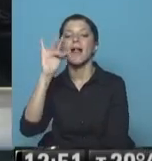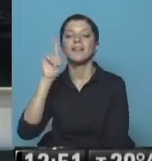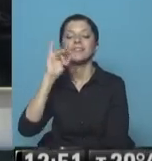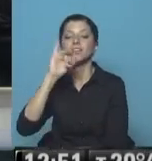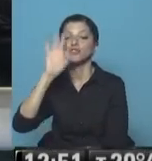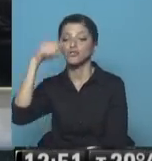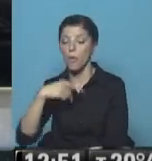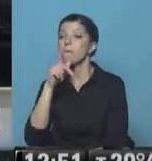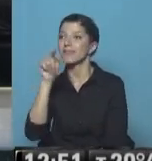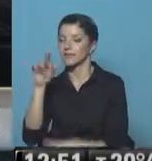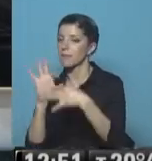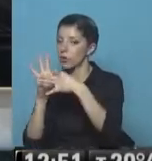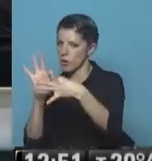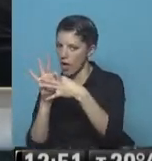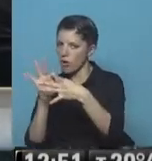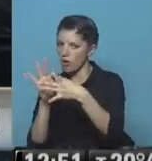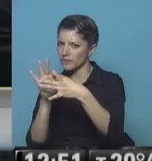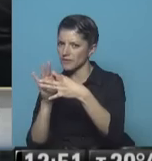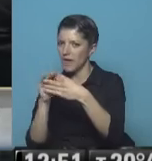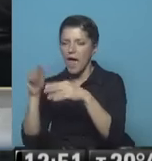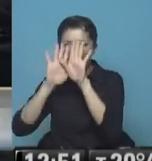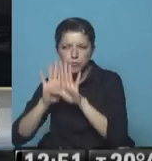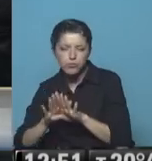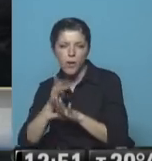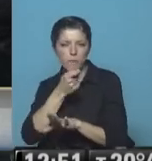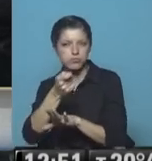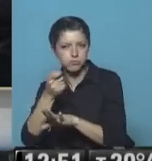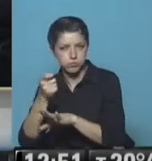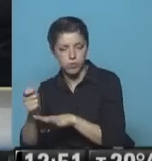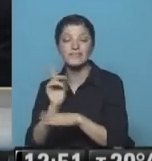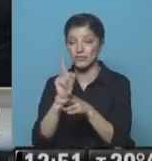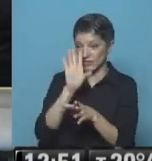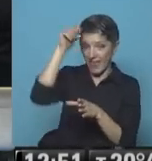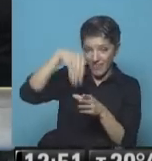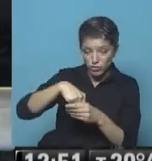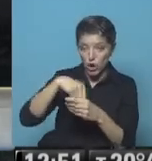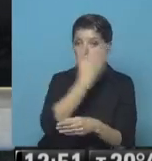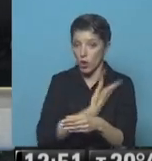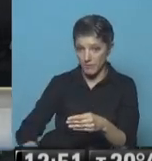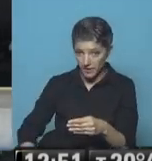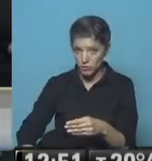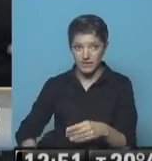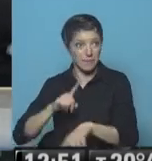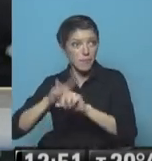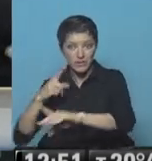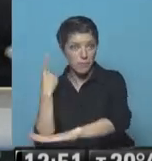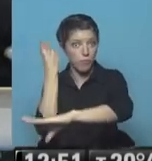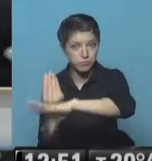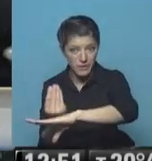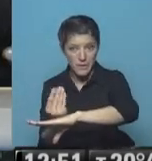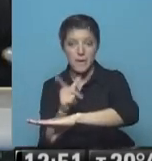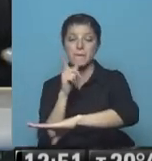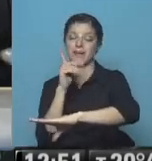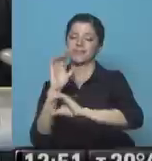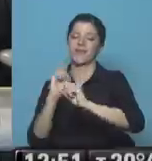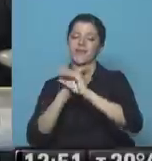con el crimen organizado. Es decir, que el crimen organizado se encuentra en las estructuras mismas del gobierno, incluso gobierna, me parece que está claro. Y por